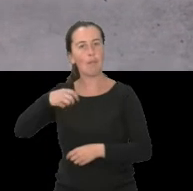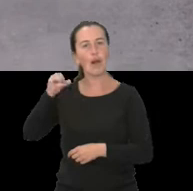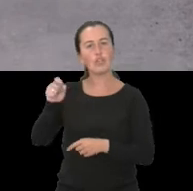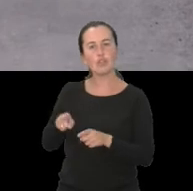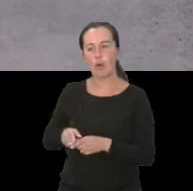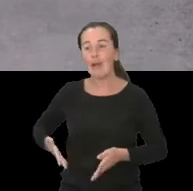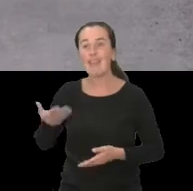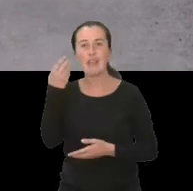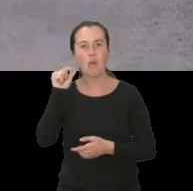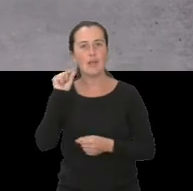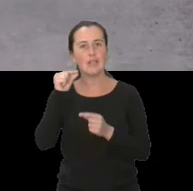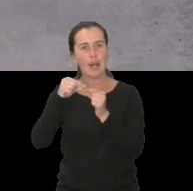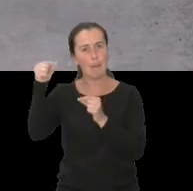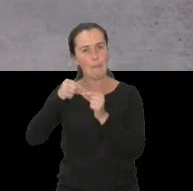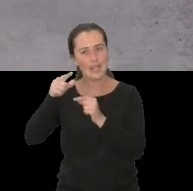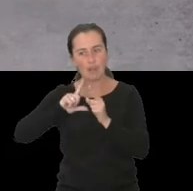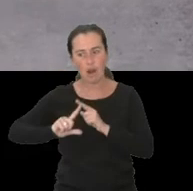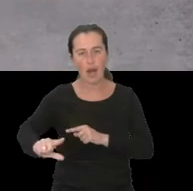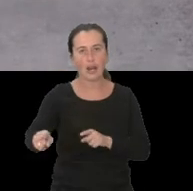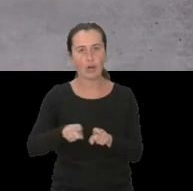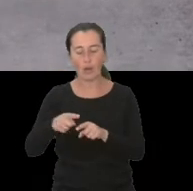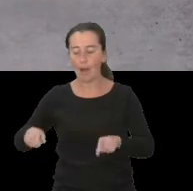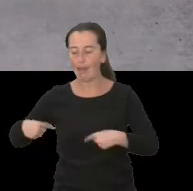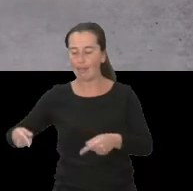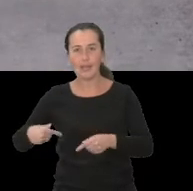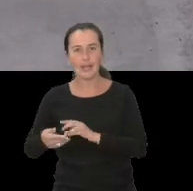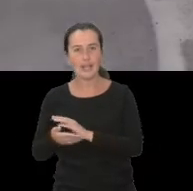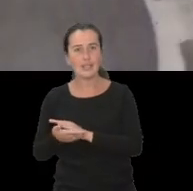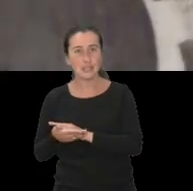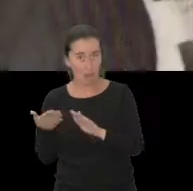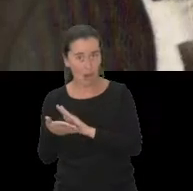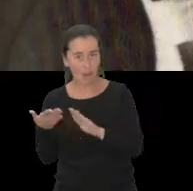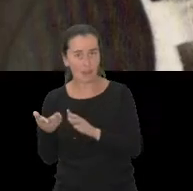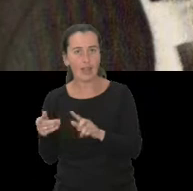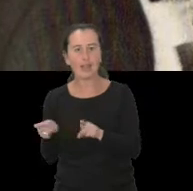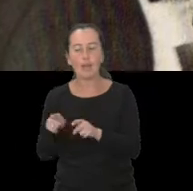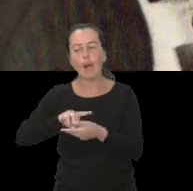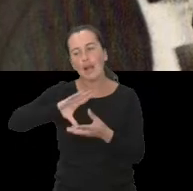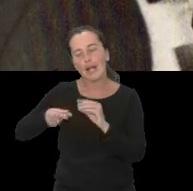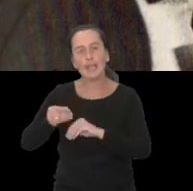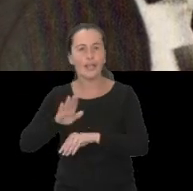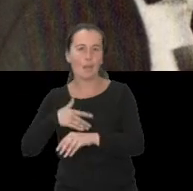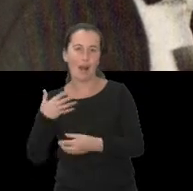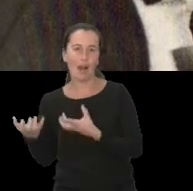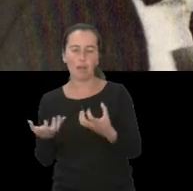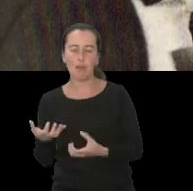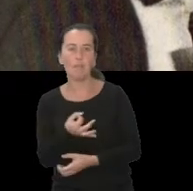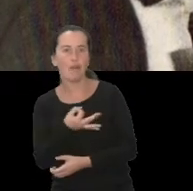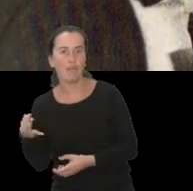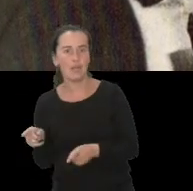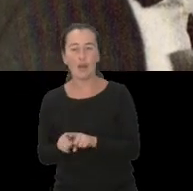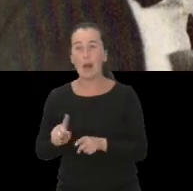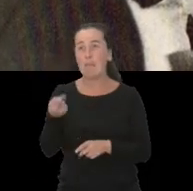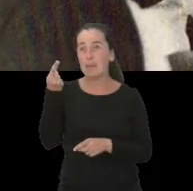metros de largo, por el que circulaban unas cadenas cuya velocidad regulaba el tiempo de cocción, será el primero de